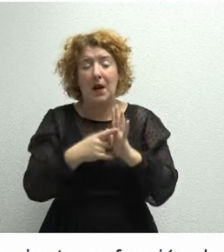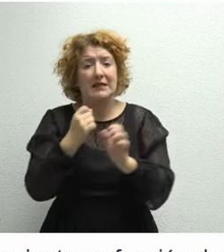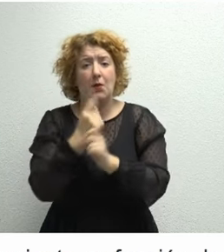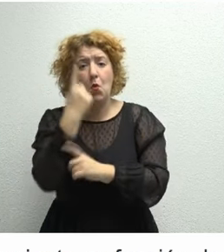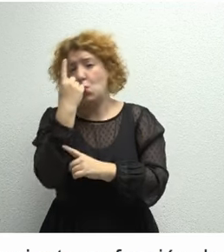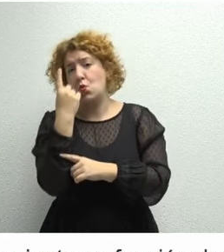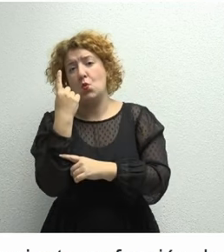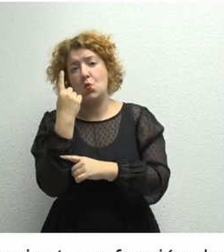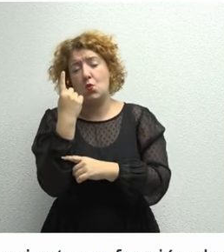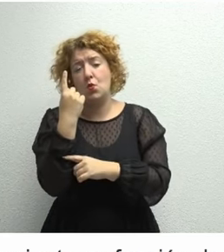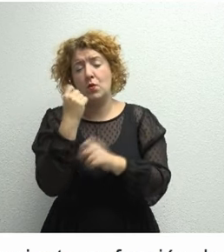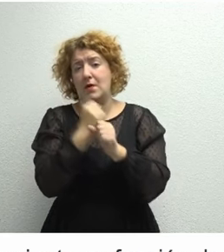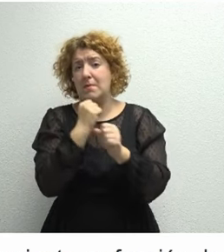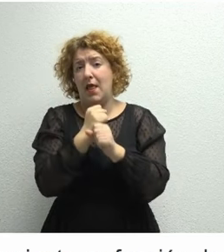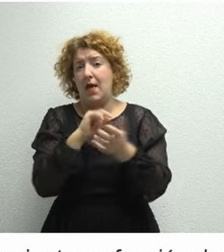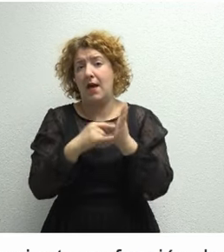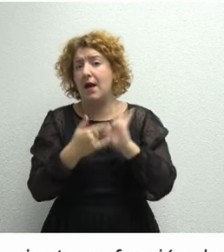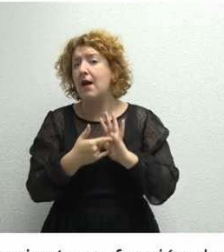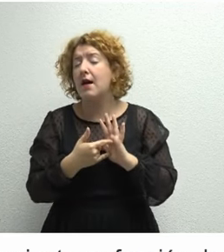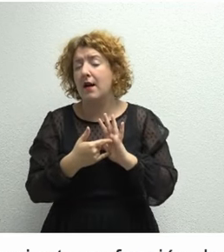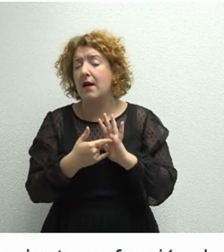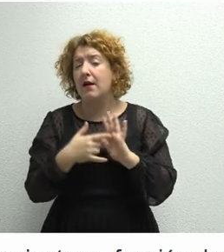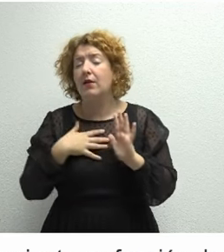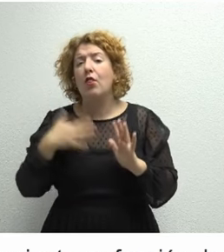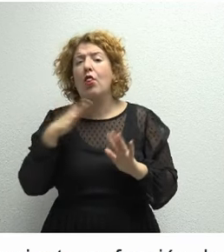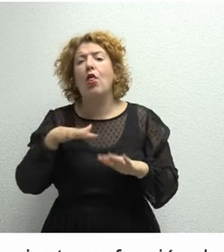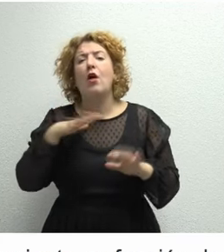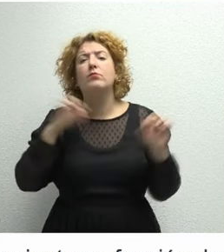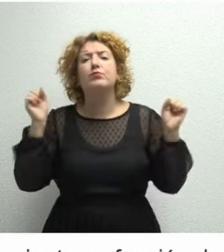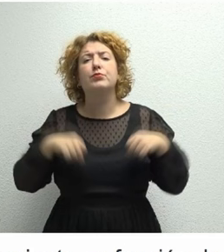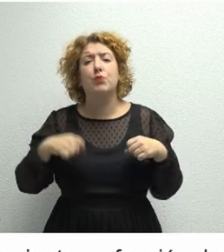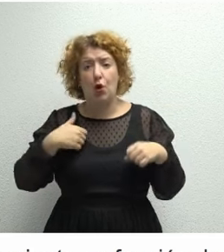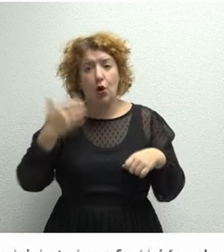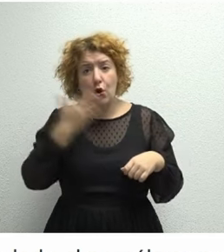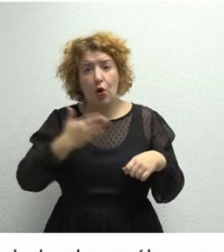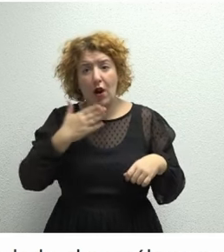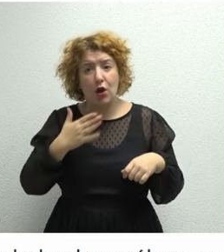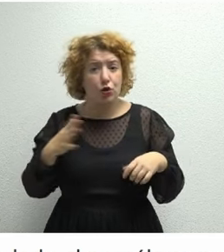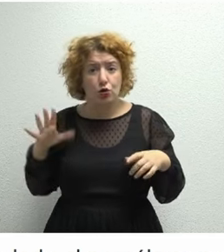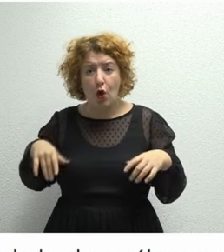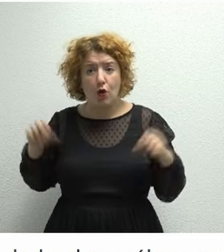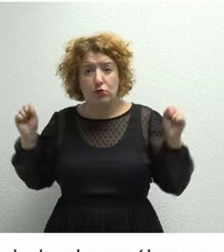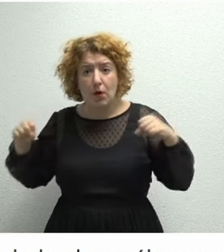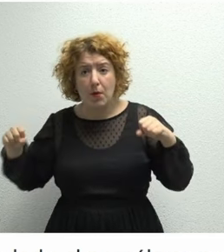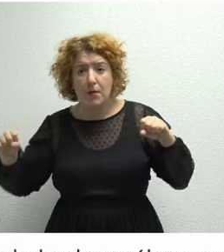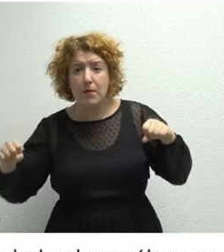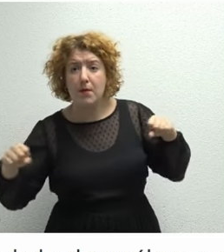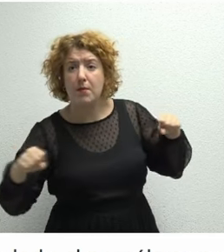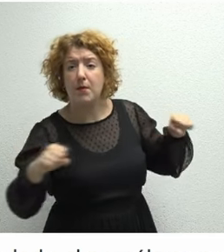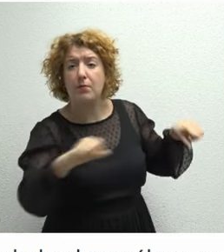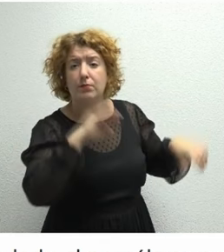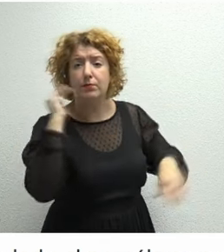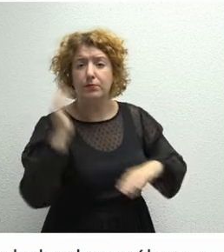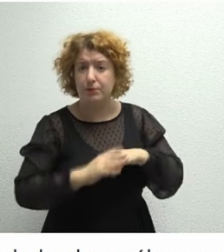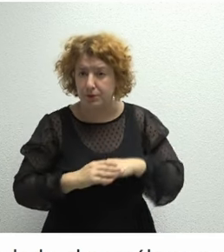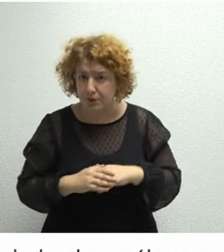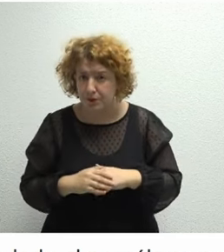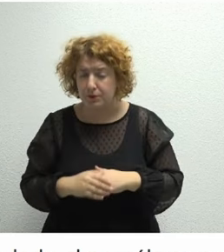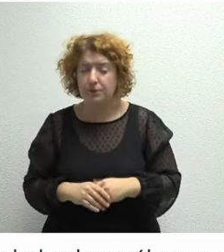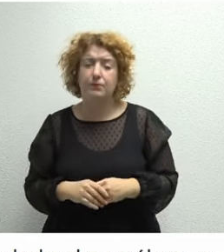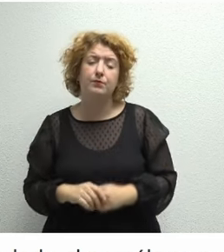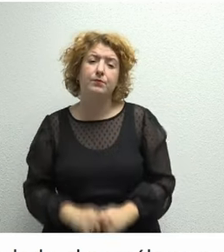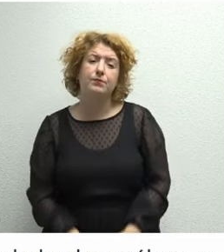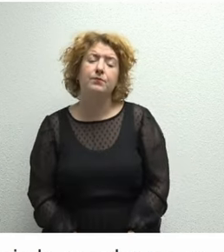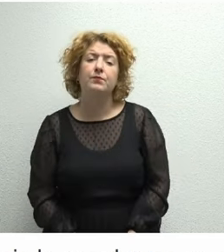trabajo y el plan de trabajo le acordamos en el cole y le llevamos todos tenemos casos donde